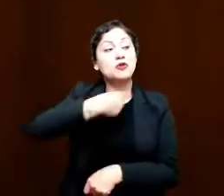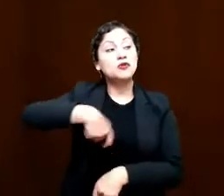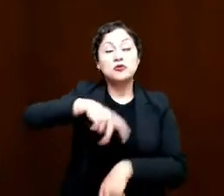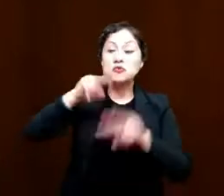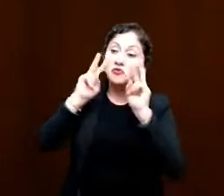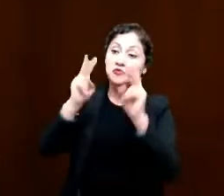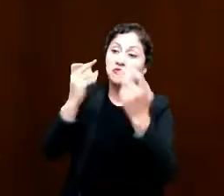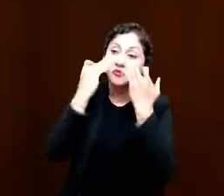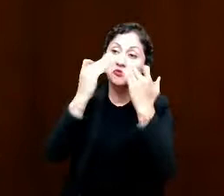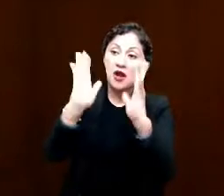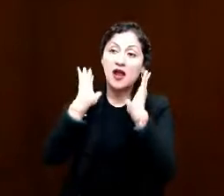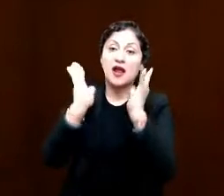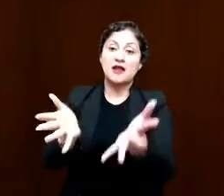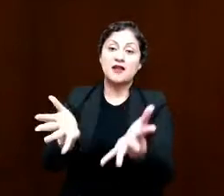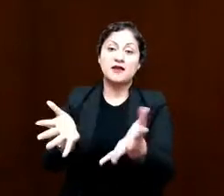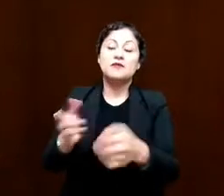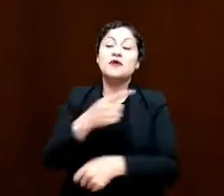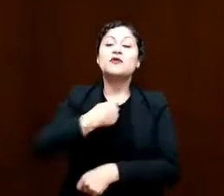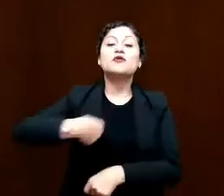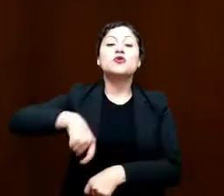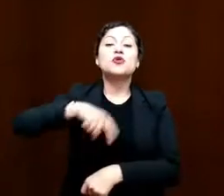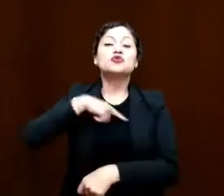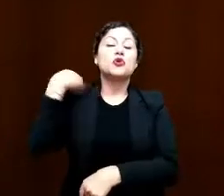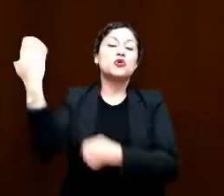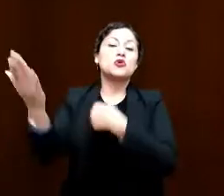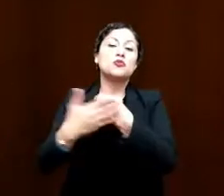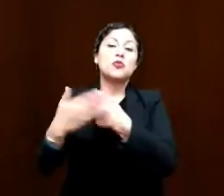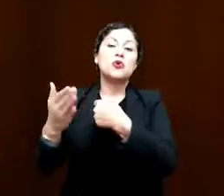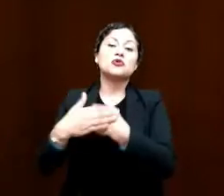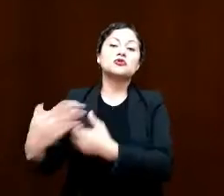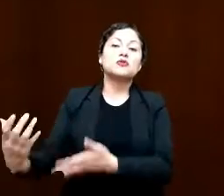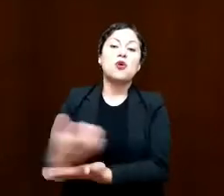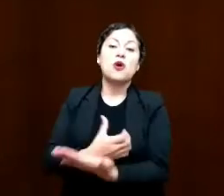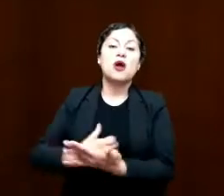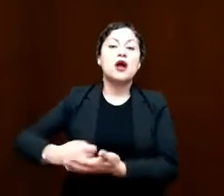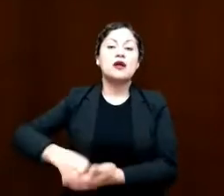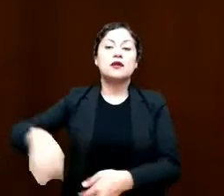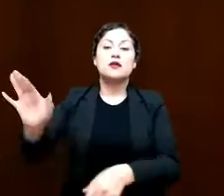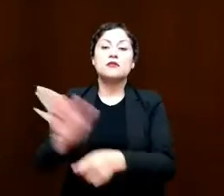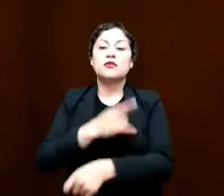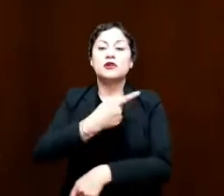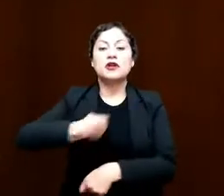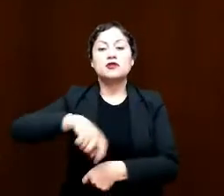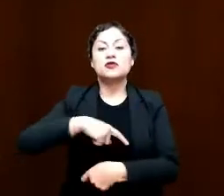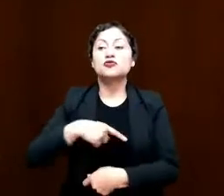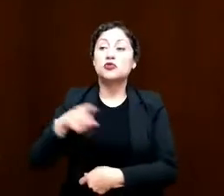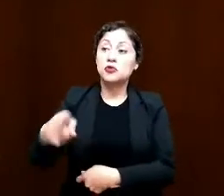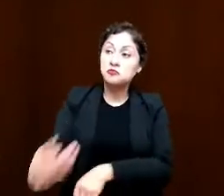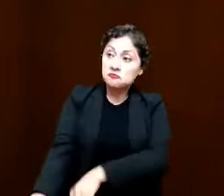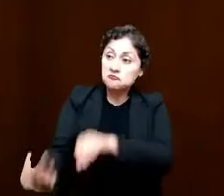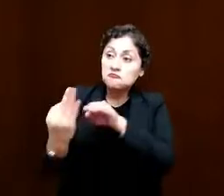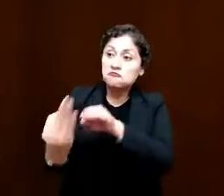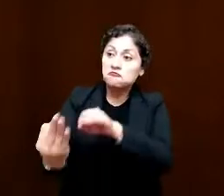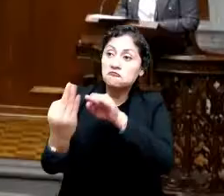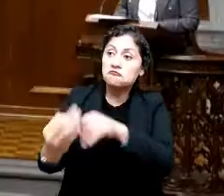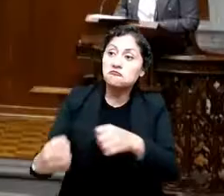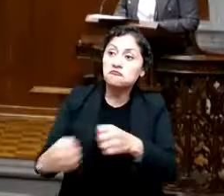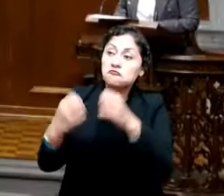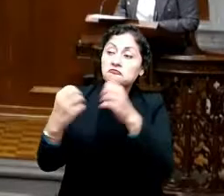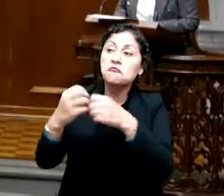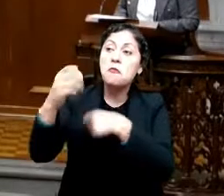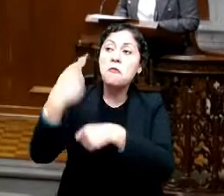Mexiquense ganaremos porque nos nutrimos de todas las afrentas de todas las desgracias